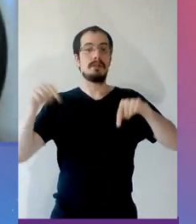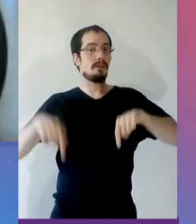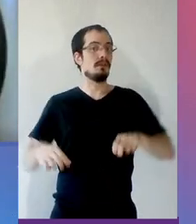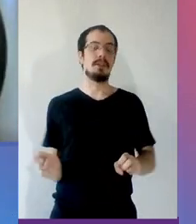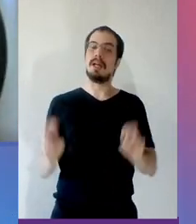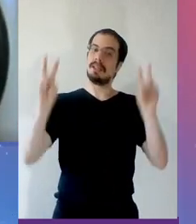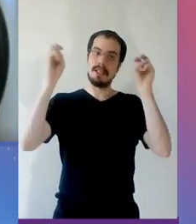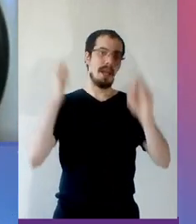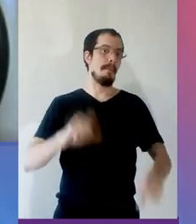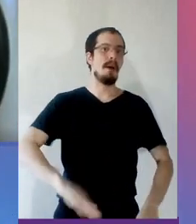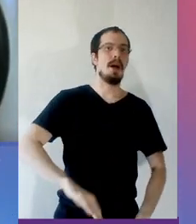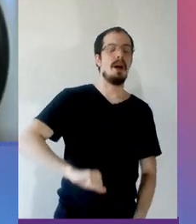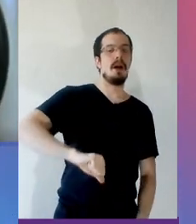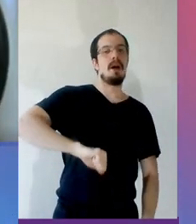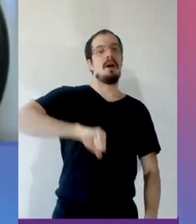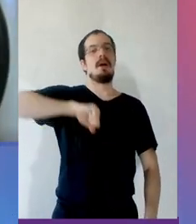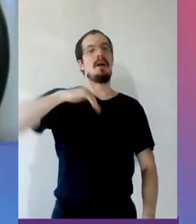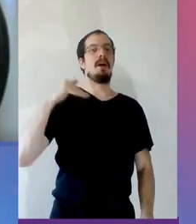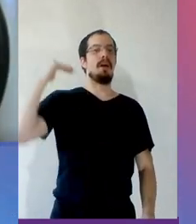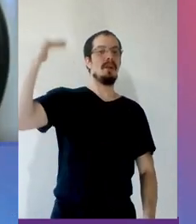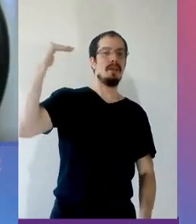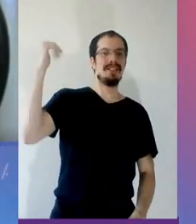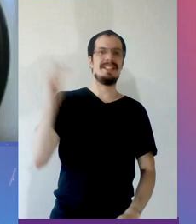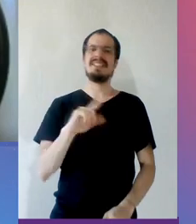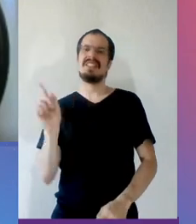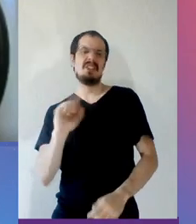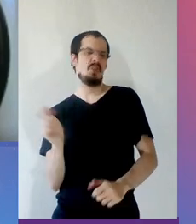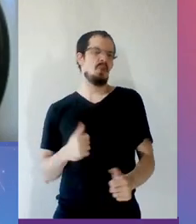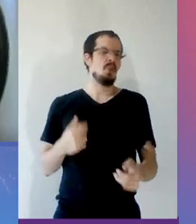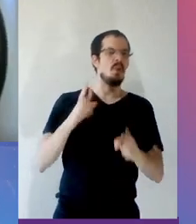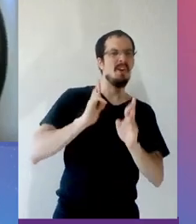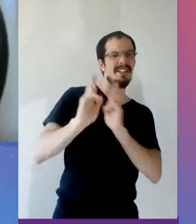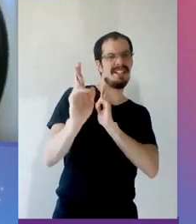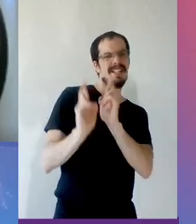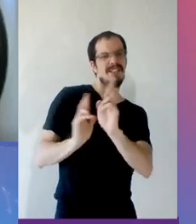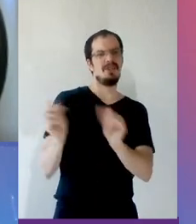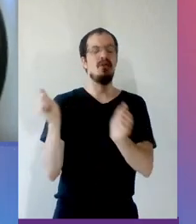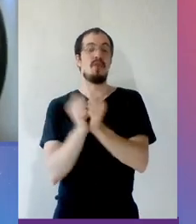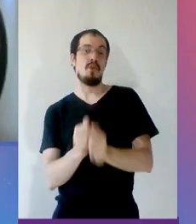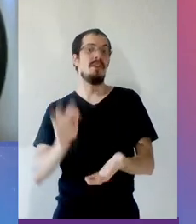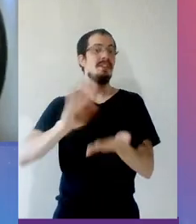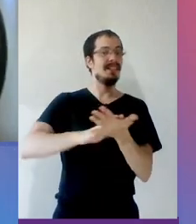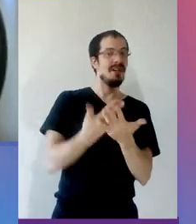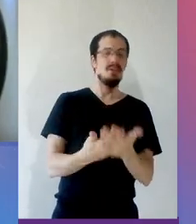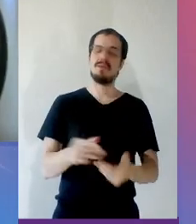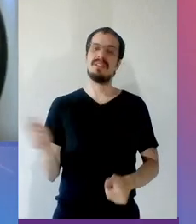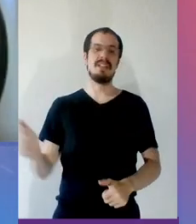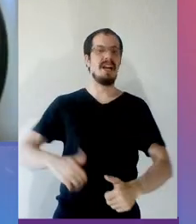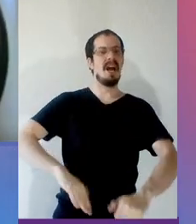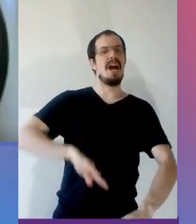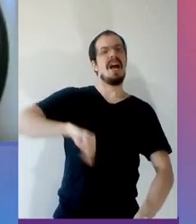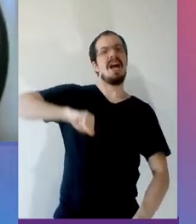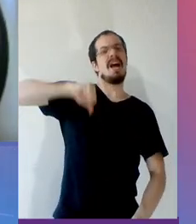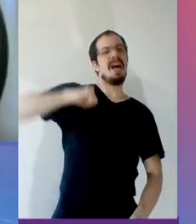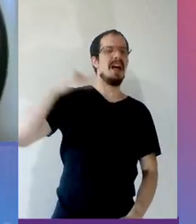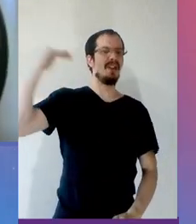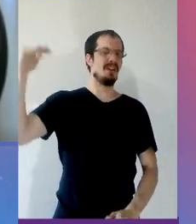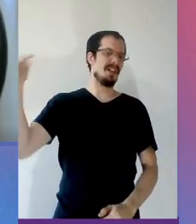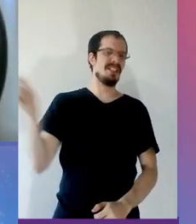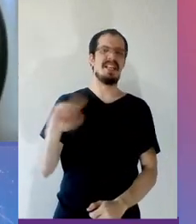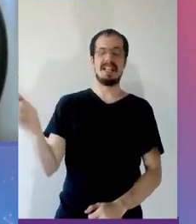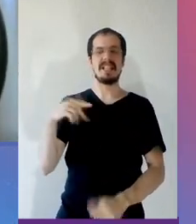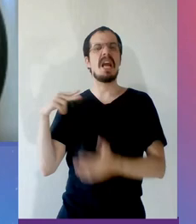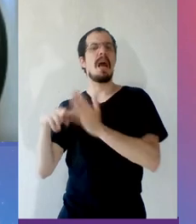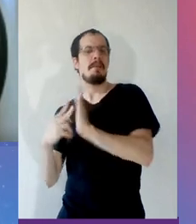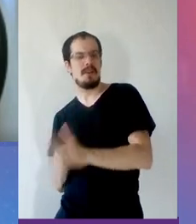mucha relación con los consultorios ni con el sistema de salud. Los adolescentes están mucho más afectados por lo que ocurre en el hogar, por